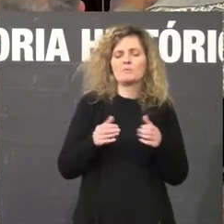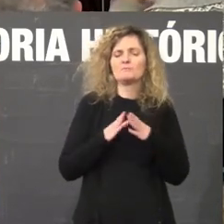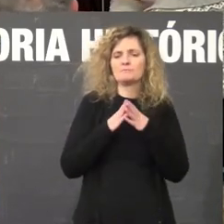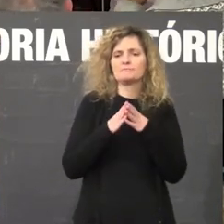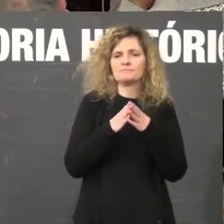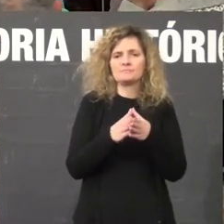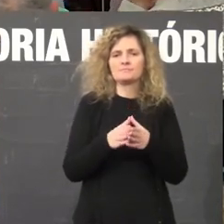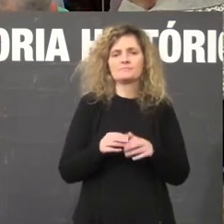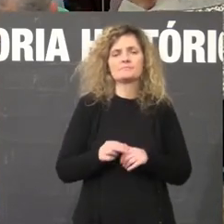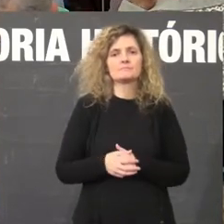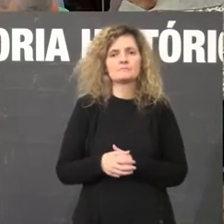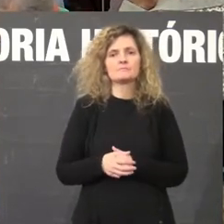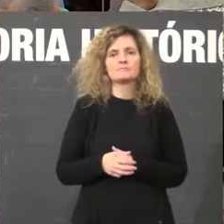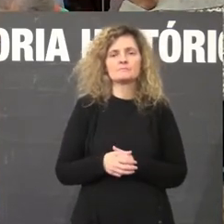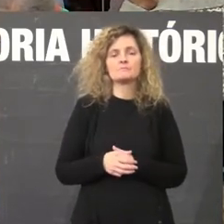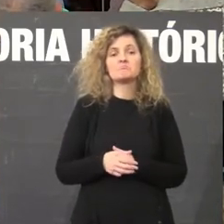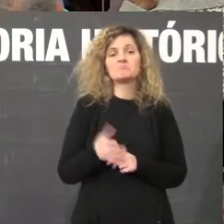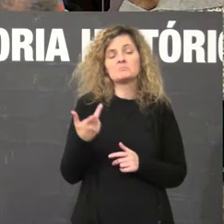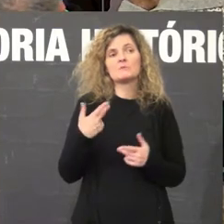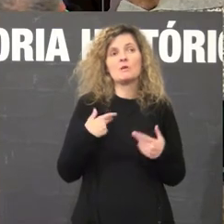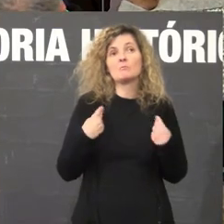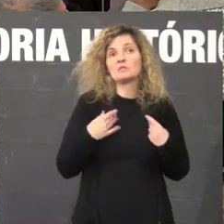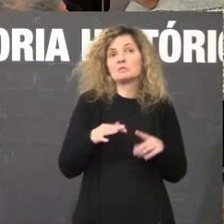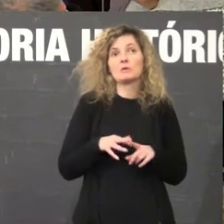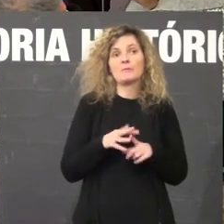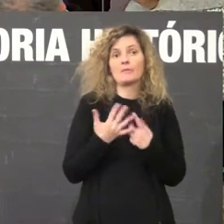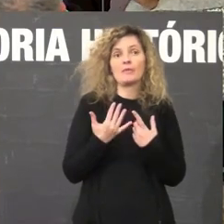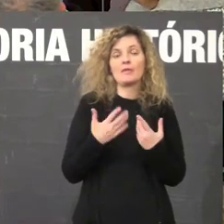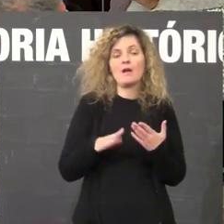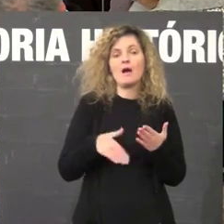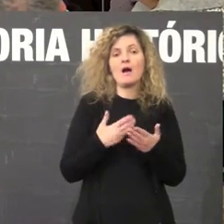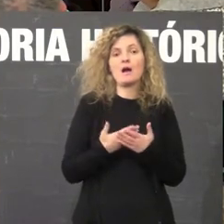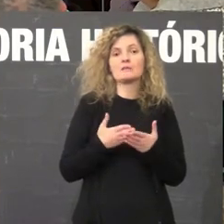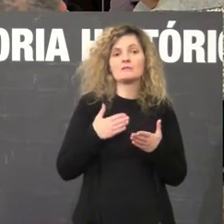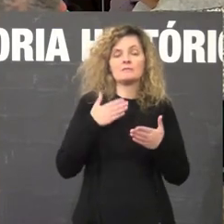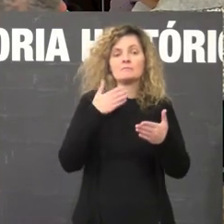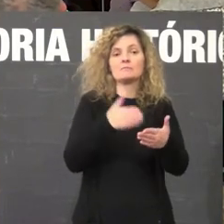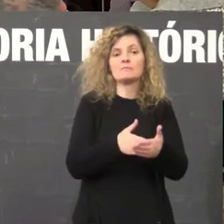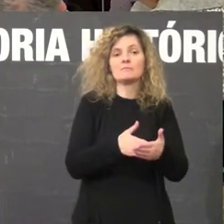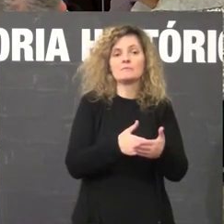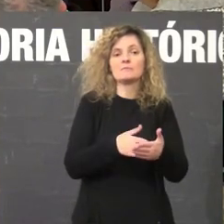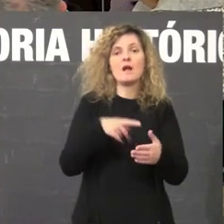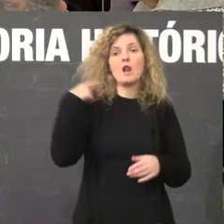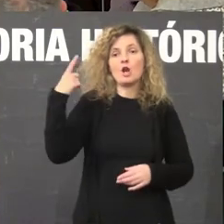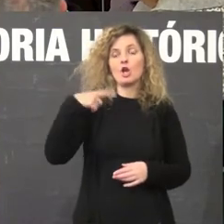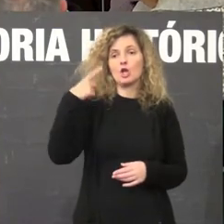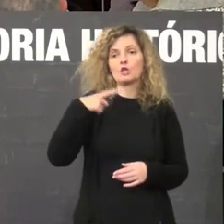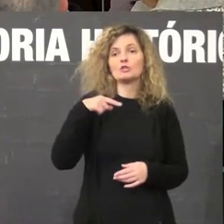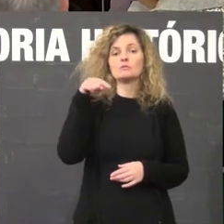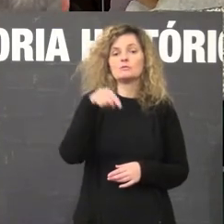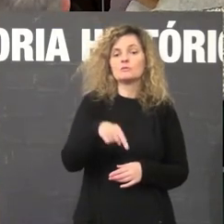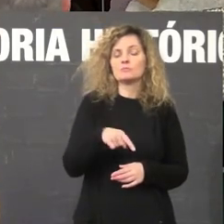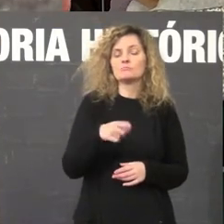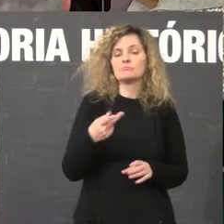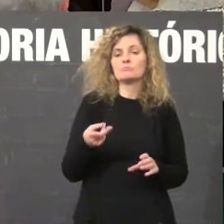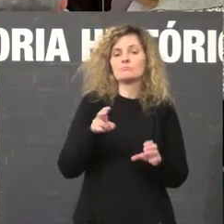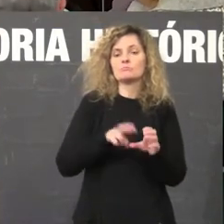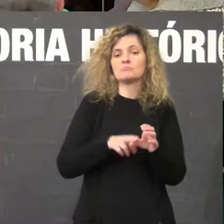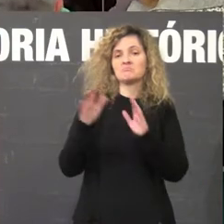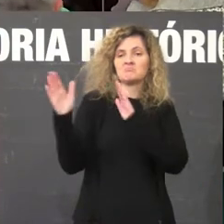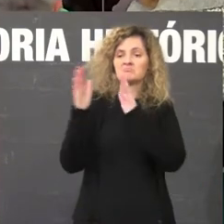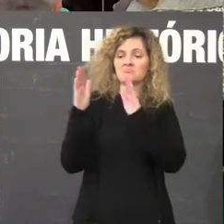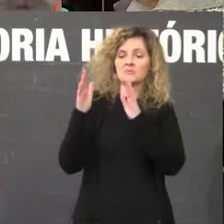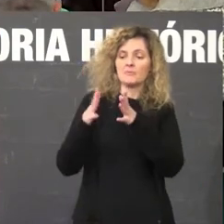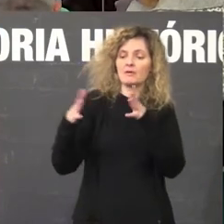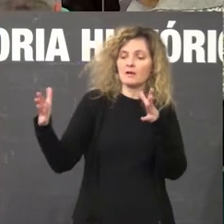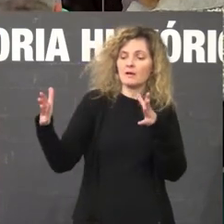e por avatares da vida chego a Londres. En Londres voto unha tempada